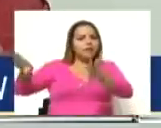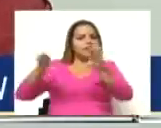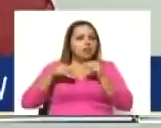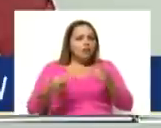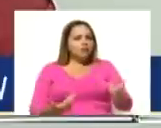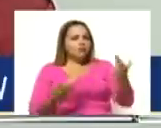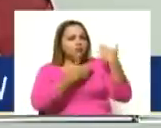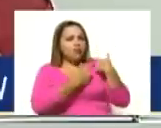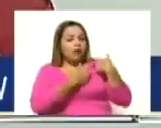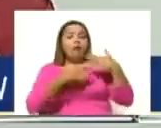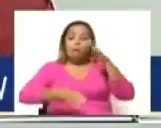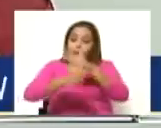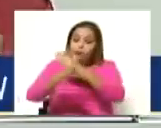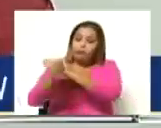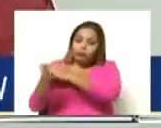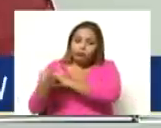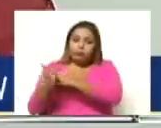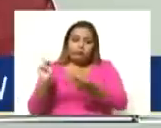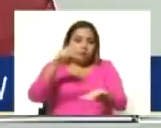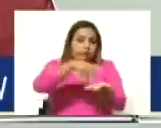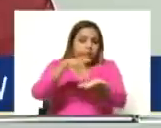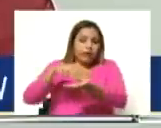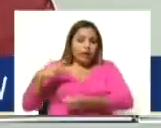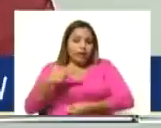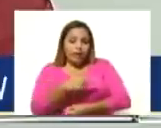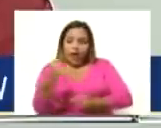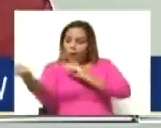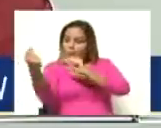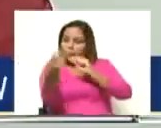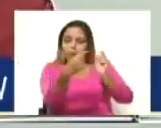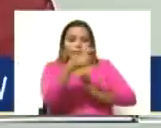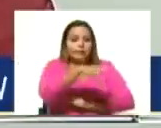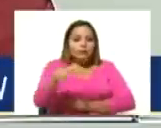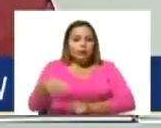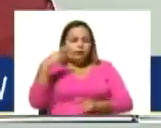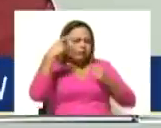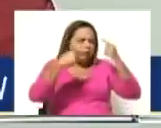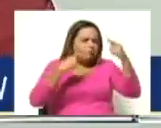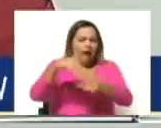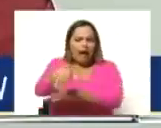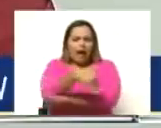allá presente. Ha hablado con la gente, ha recorrido las calles